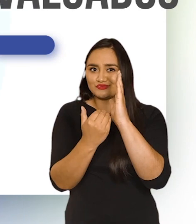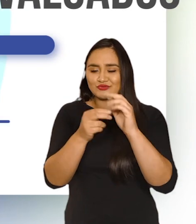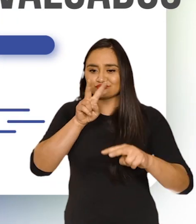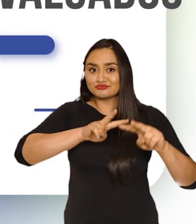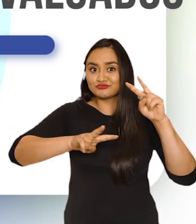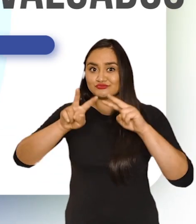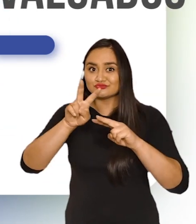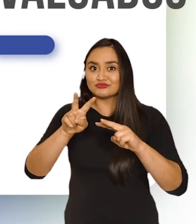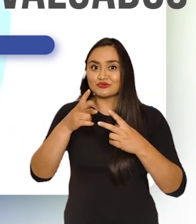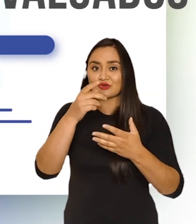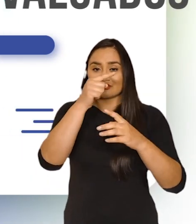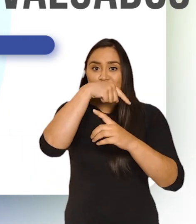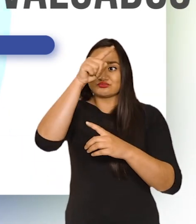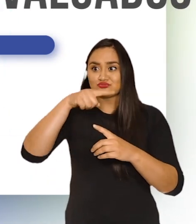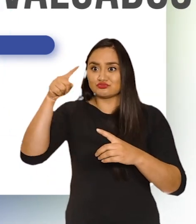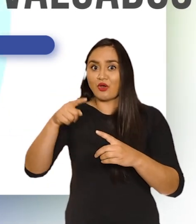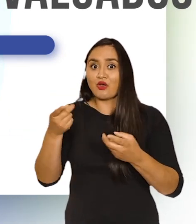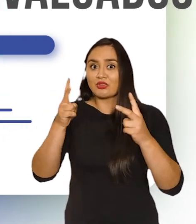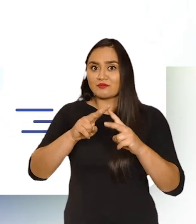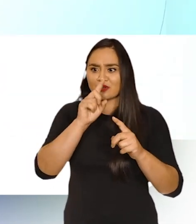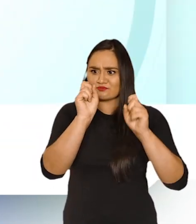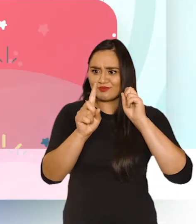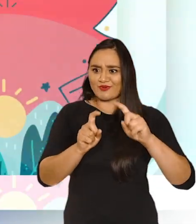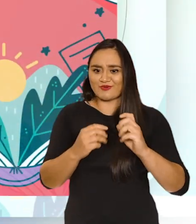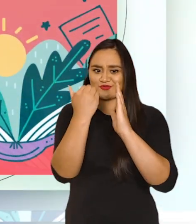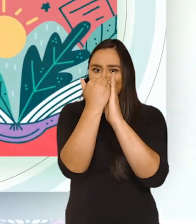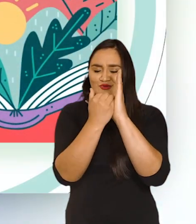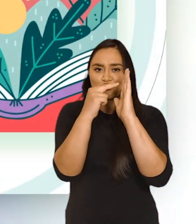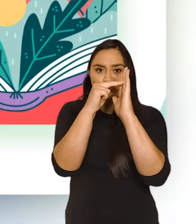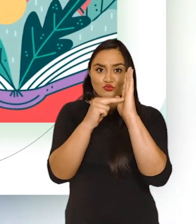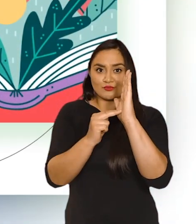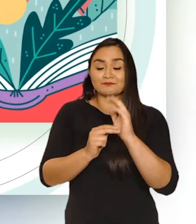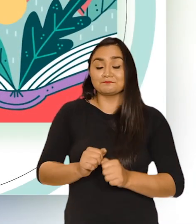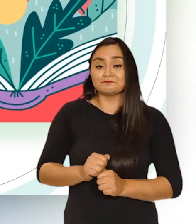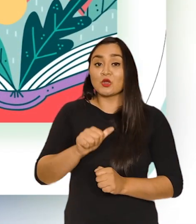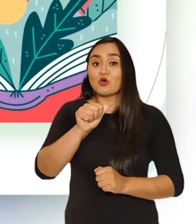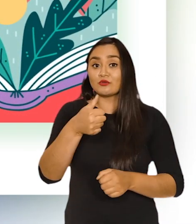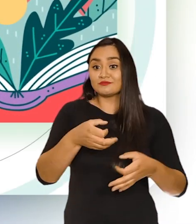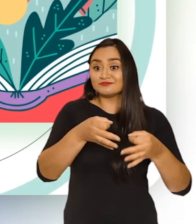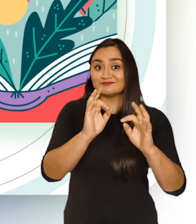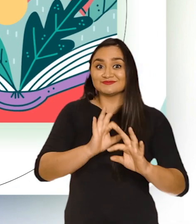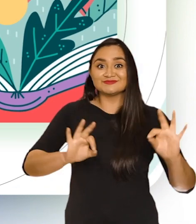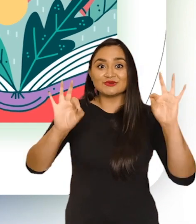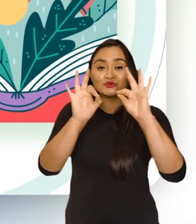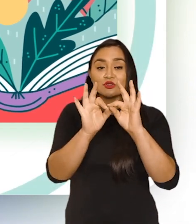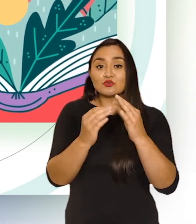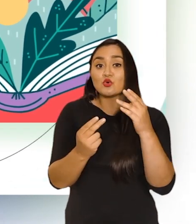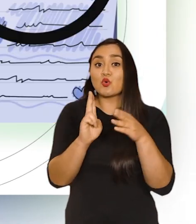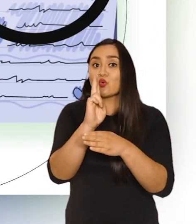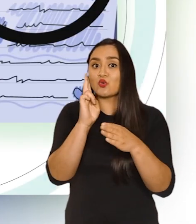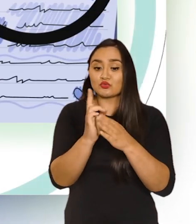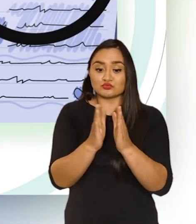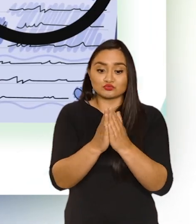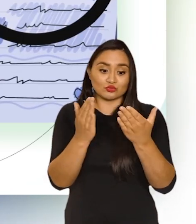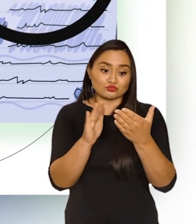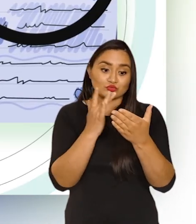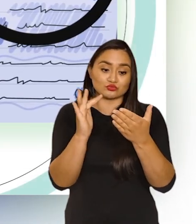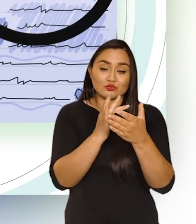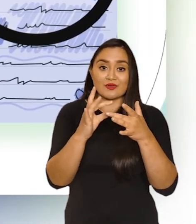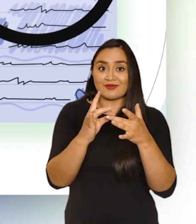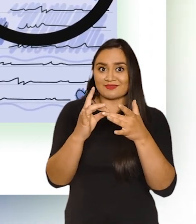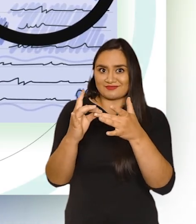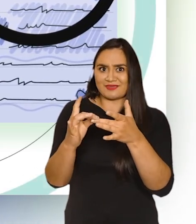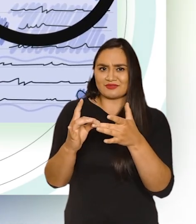cotejo, escalas de estimación y rúbricas. Otro de los elementos importantes es el uso del diario anecdótico,